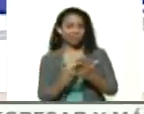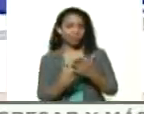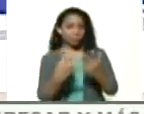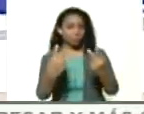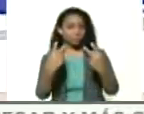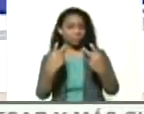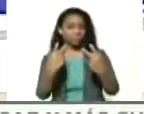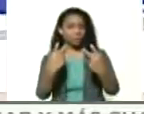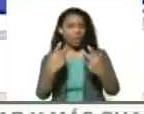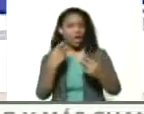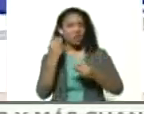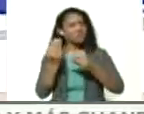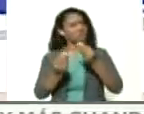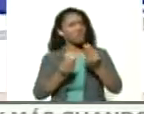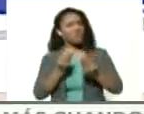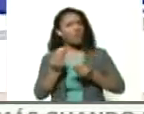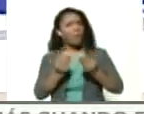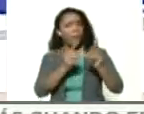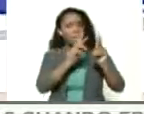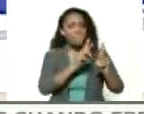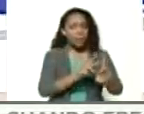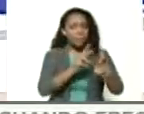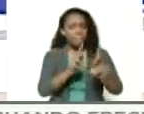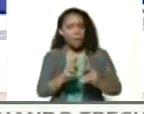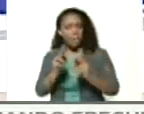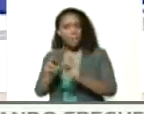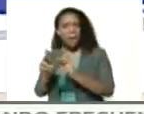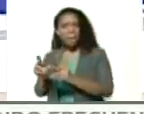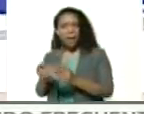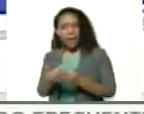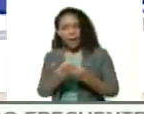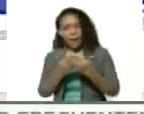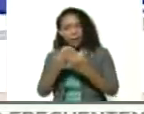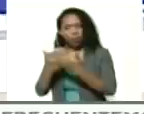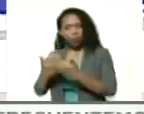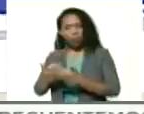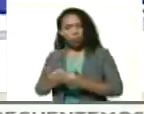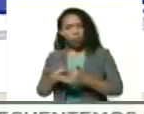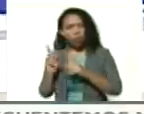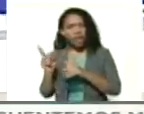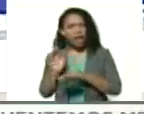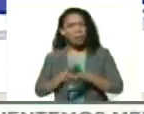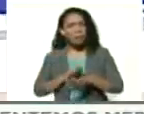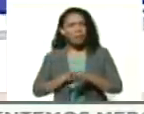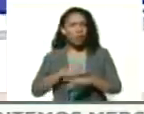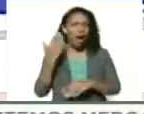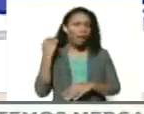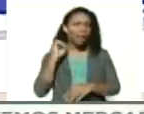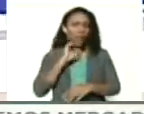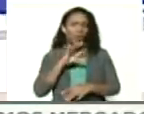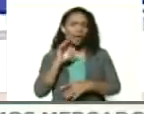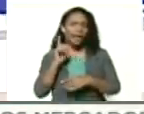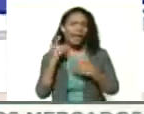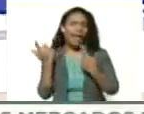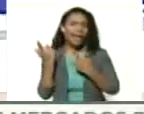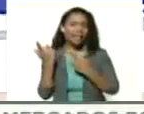habría que como organizar el estudio de las causas que generaron